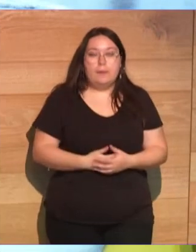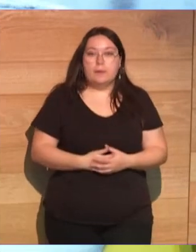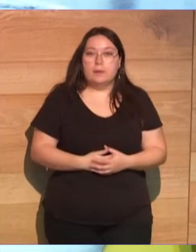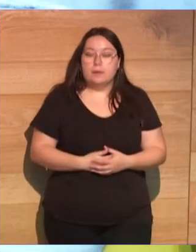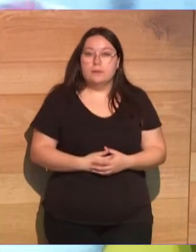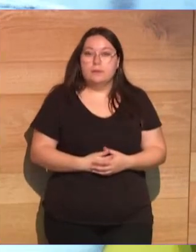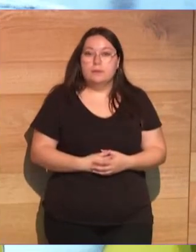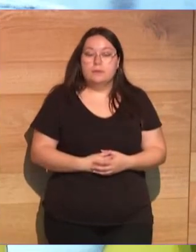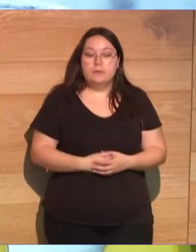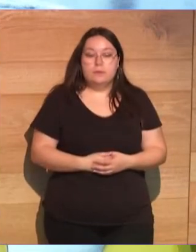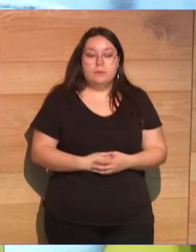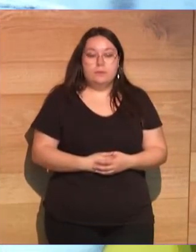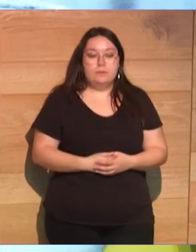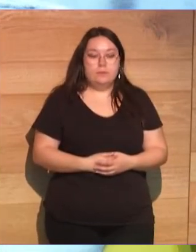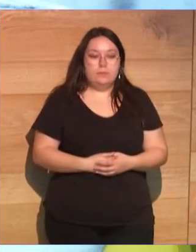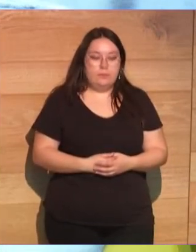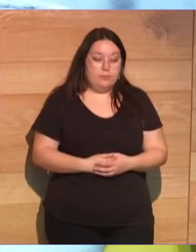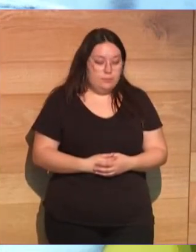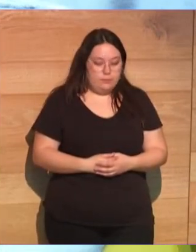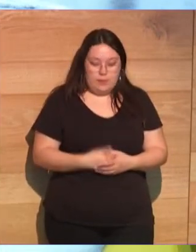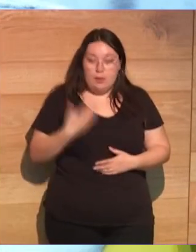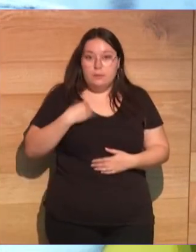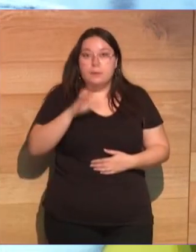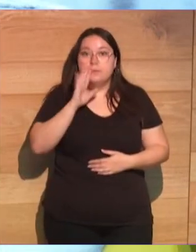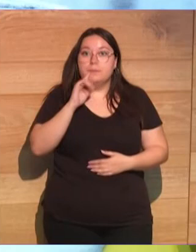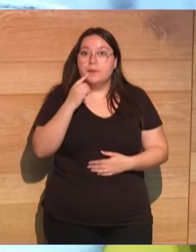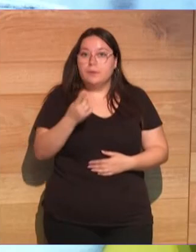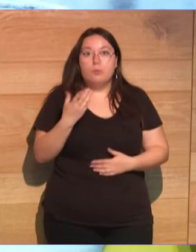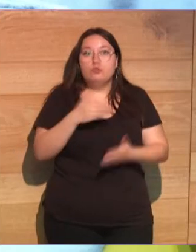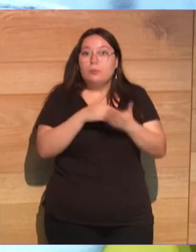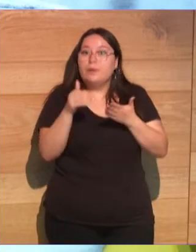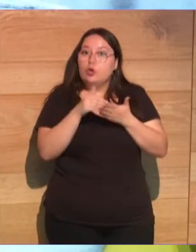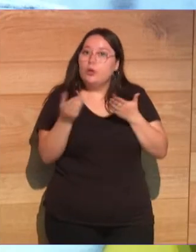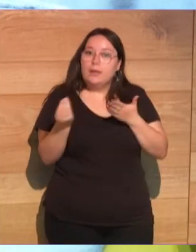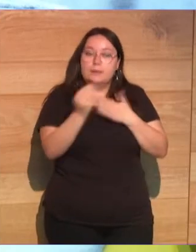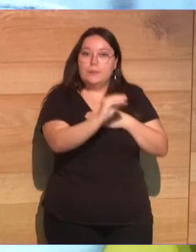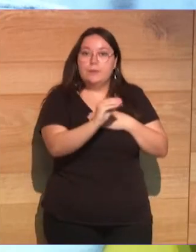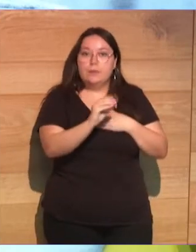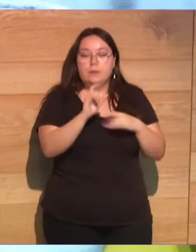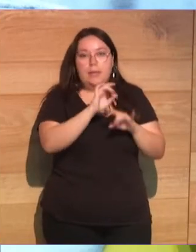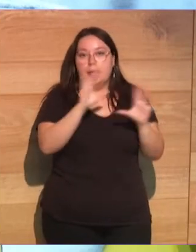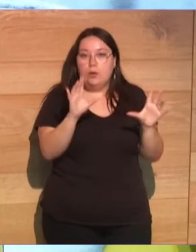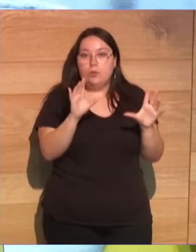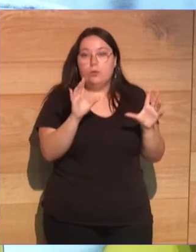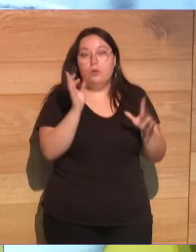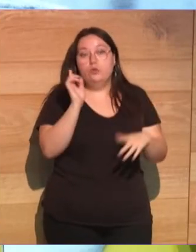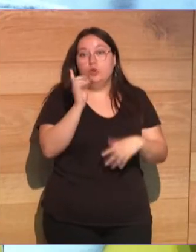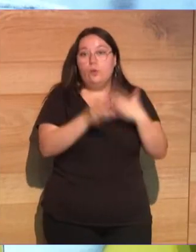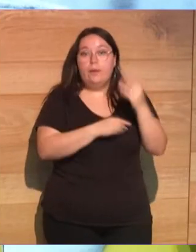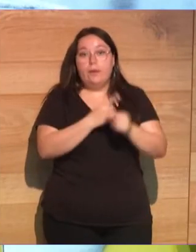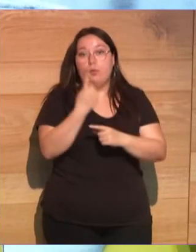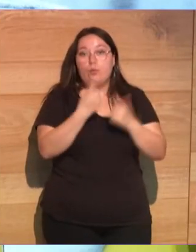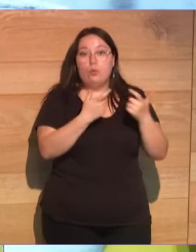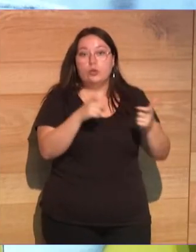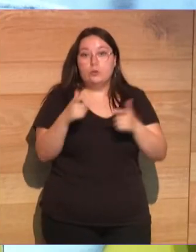como sé que como tú decías bien antes, si hay que invertir muchos millones en esto, está claro que solo lo van a hacer ciertos sectores